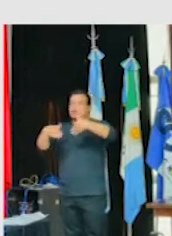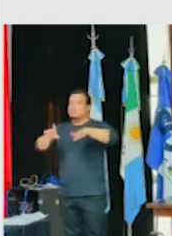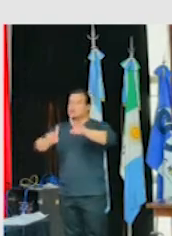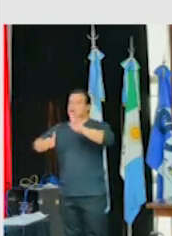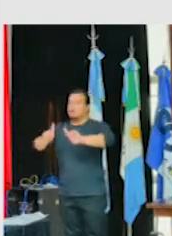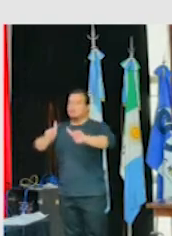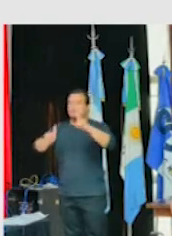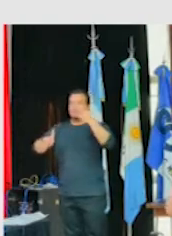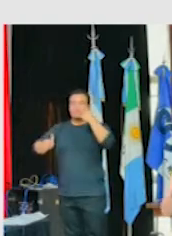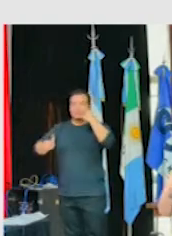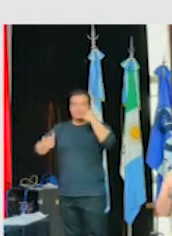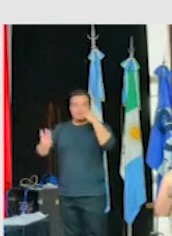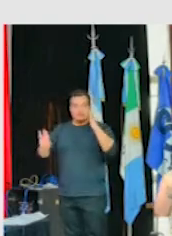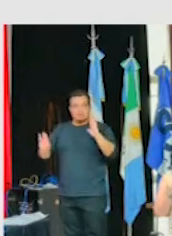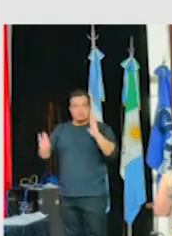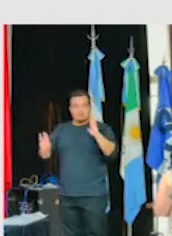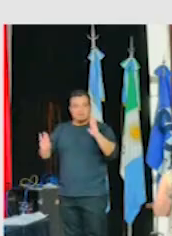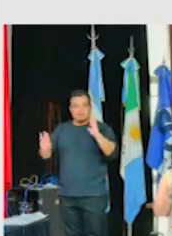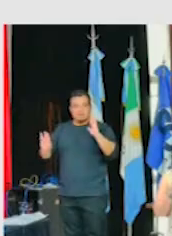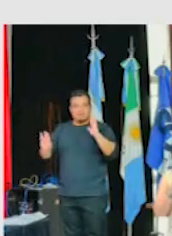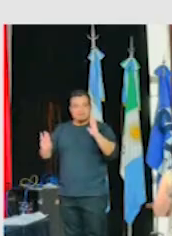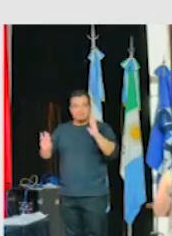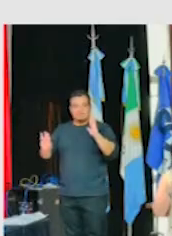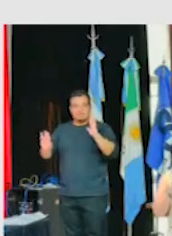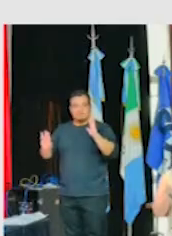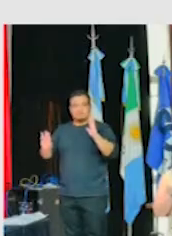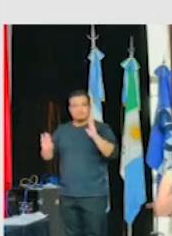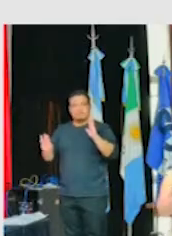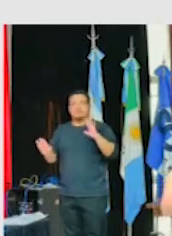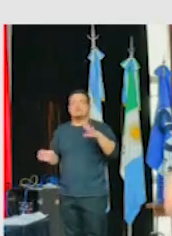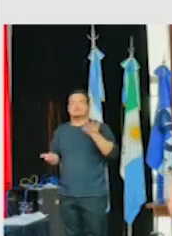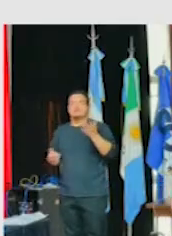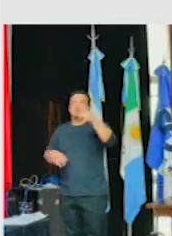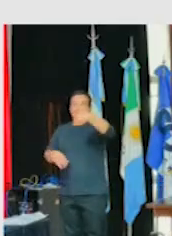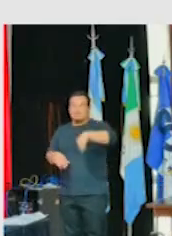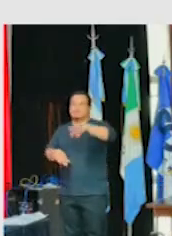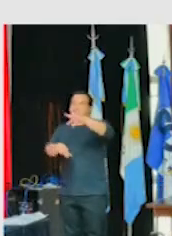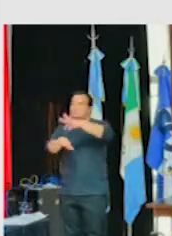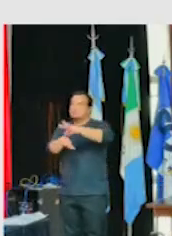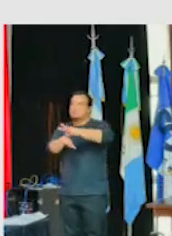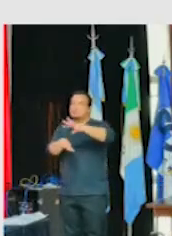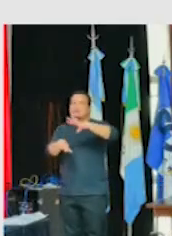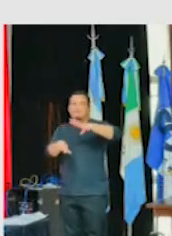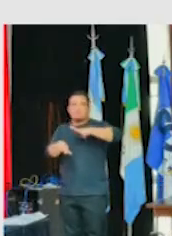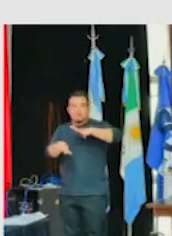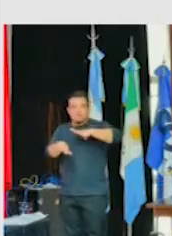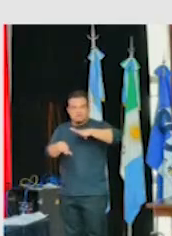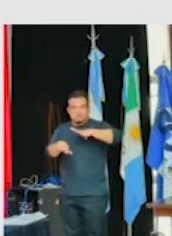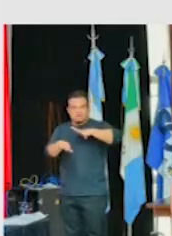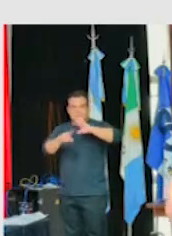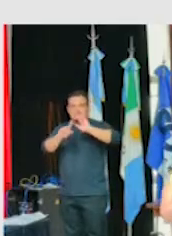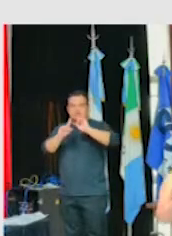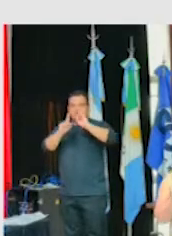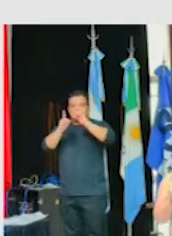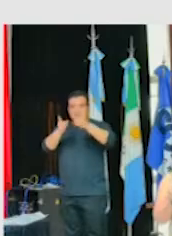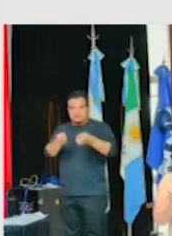aparte de la baja, o sea, hacen falta médicos, la mayoría de las especialidades elegidas